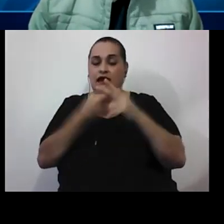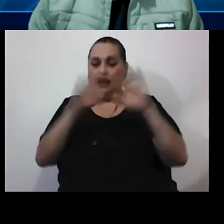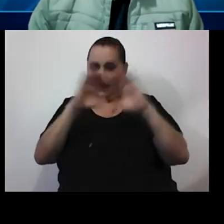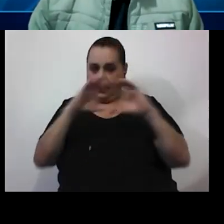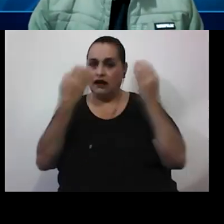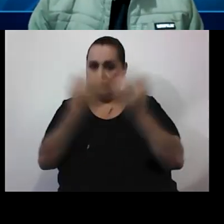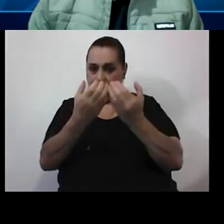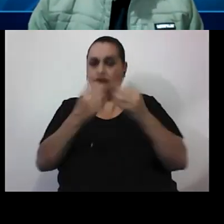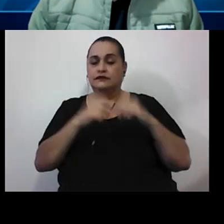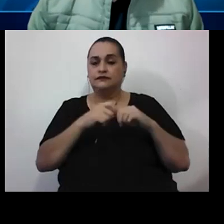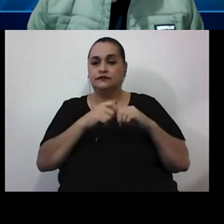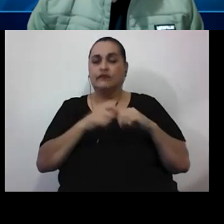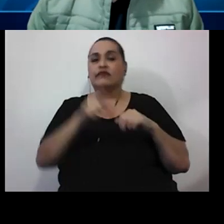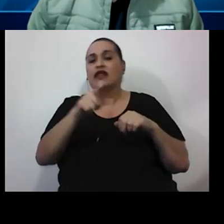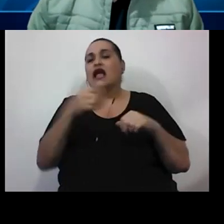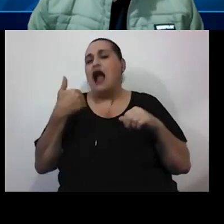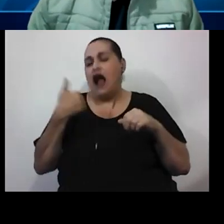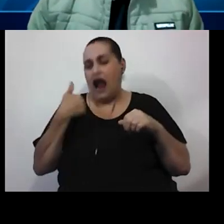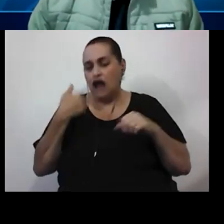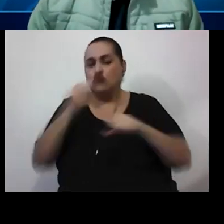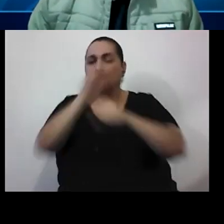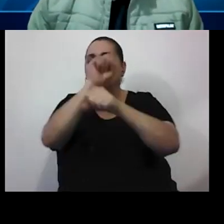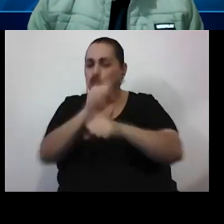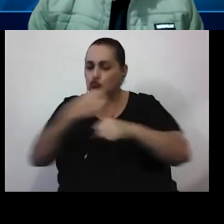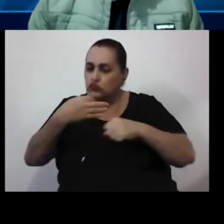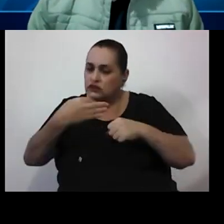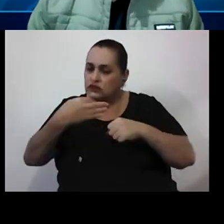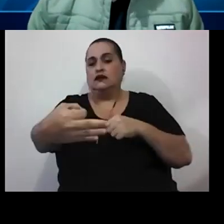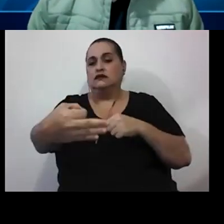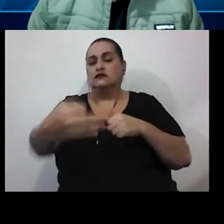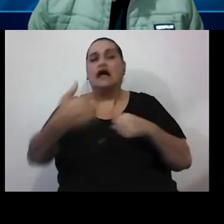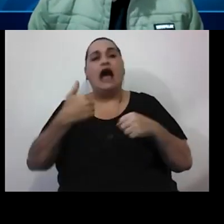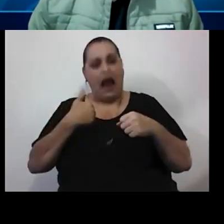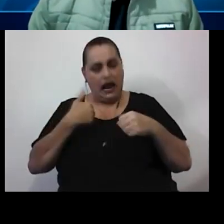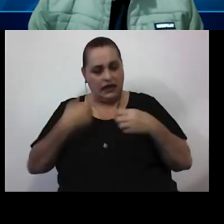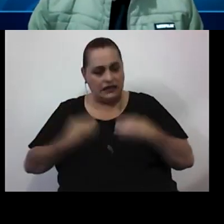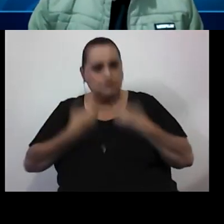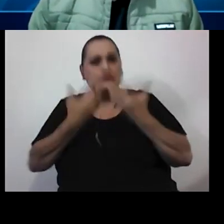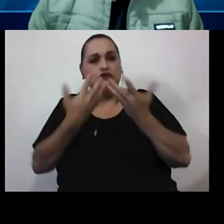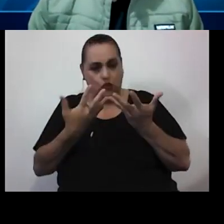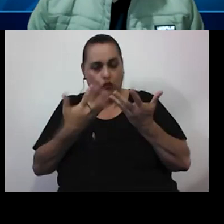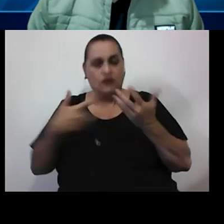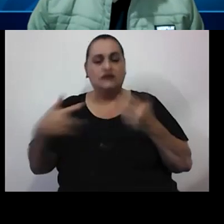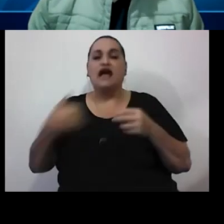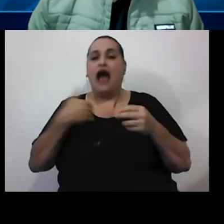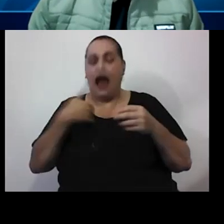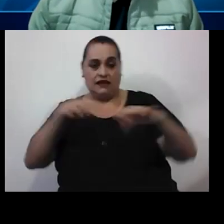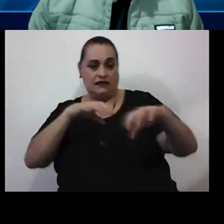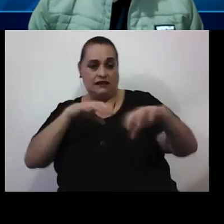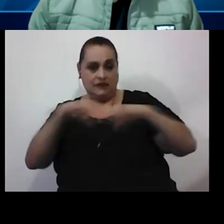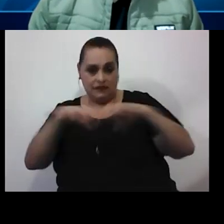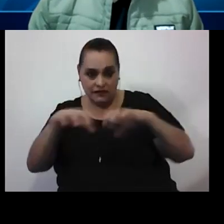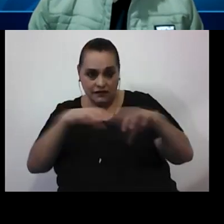clase. Hay rutinas, hay expresiones, hay dinámicas